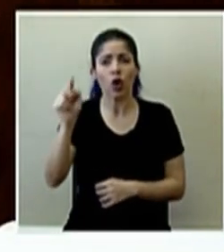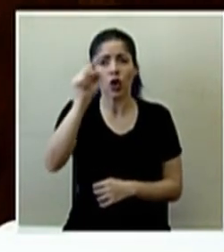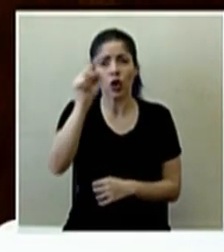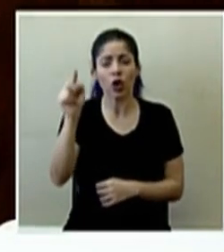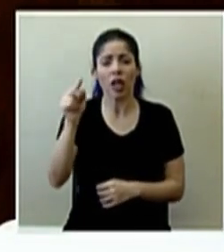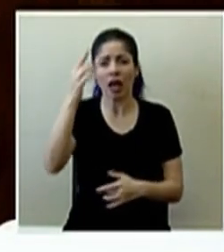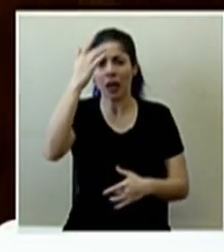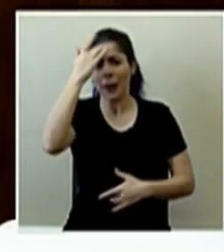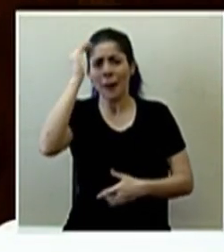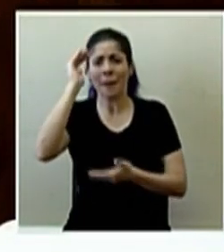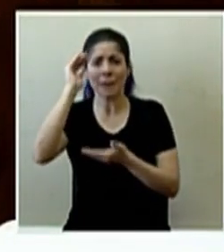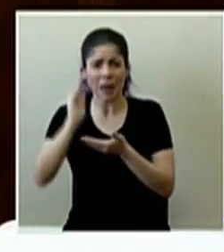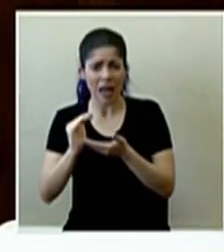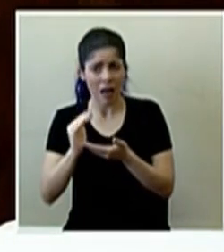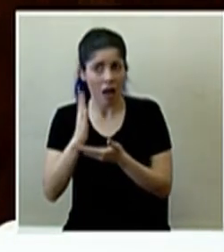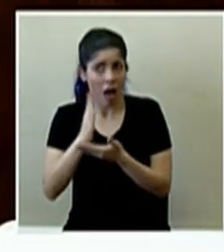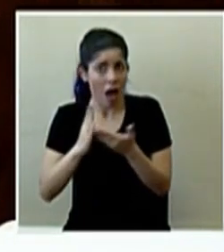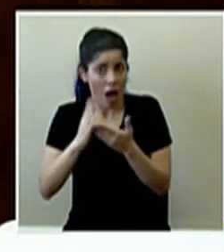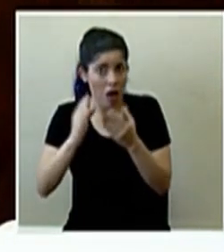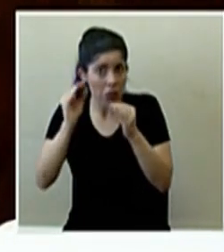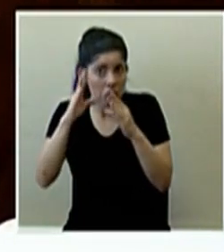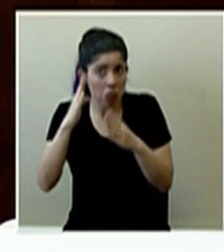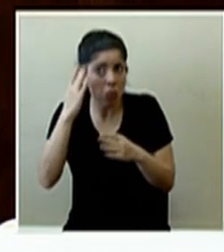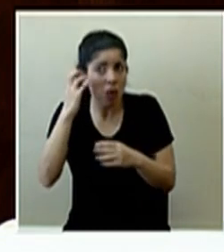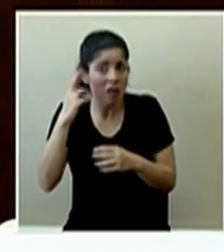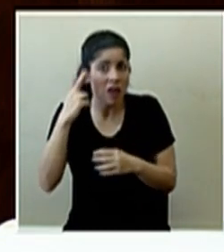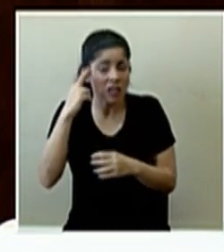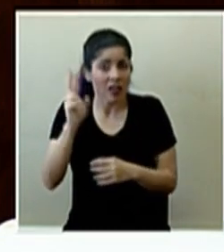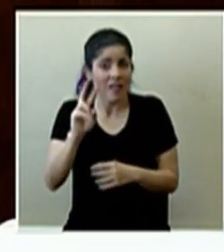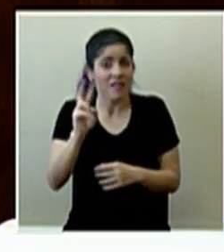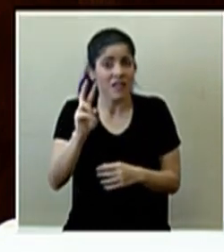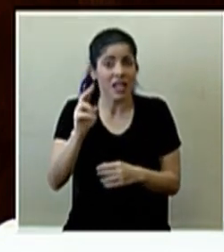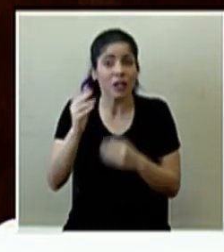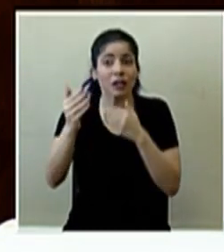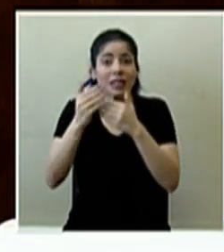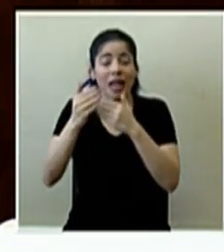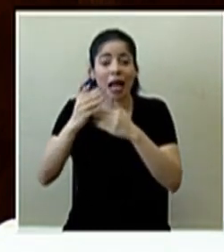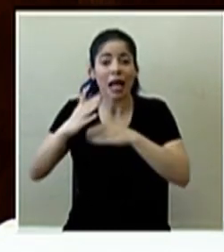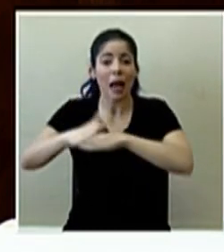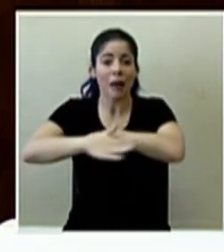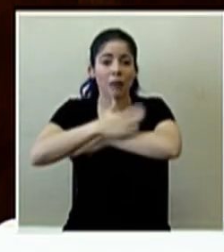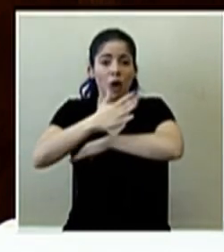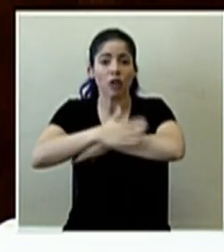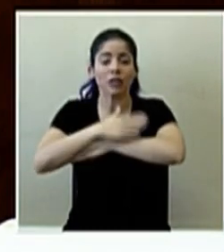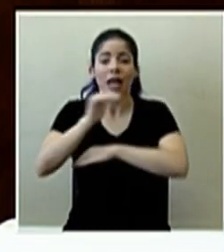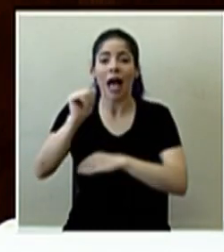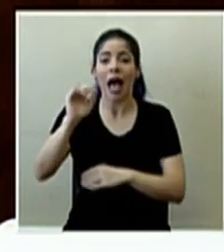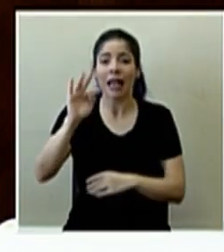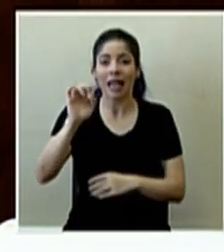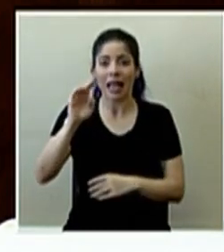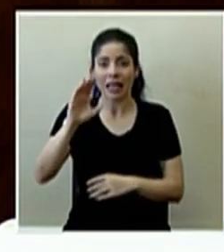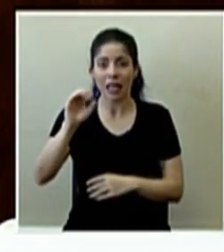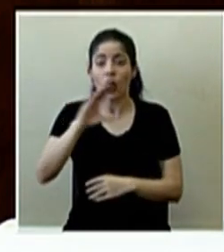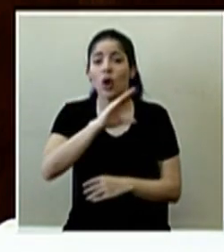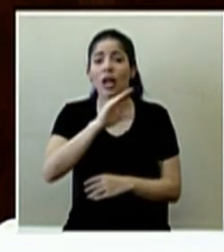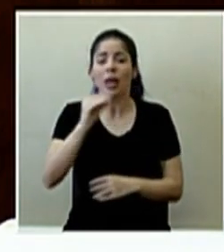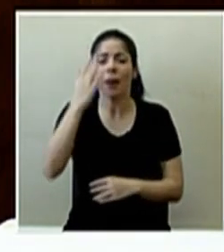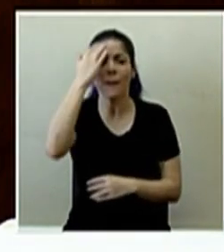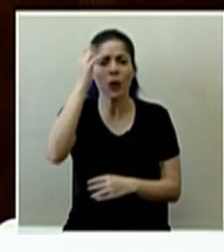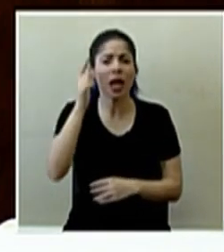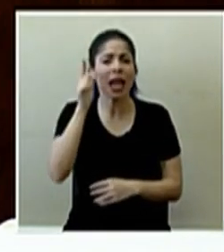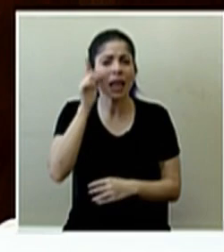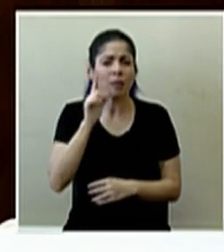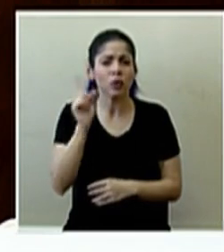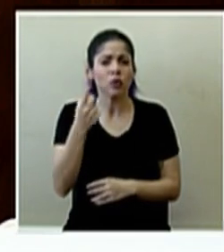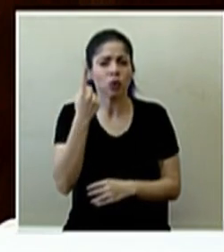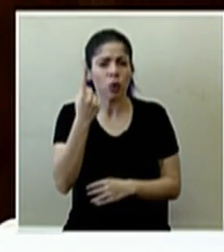la enfermedad COVID? ¿Hay algún dato que evidencia el comportamiento del virus en zonas atlánticas? Y siendo más específico, ¿por qué Limón solo registra un caso? Bueno, yo